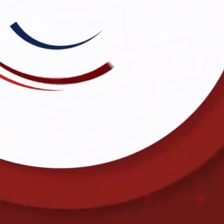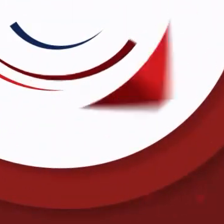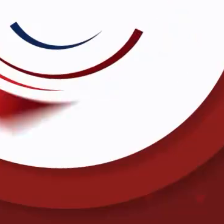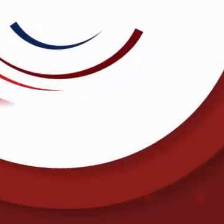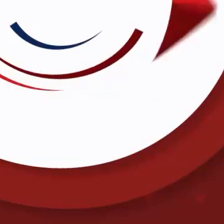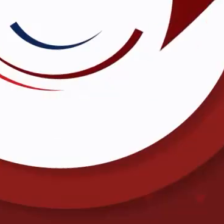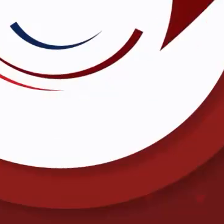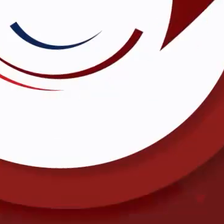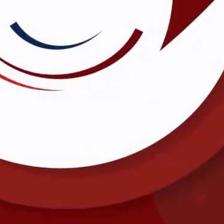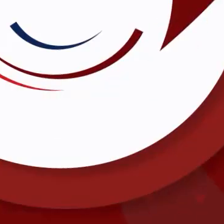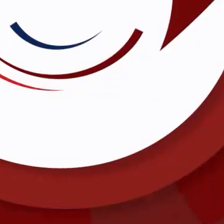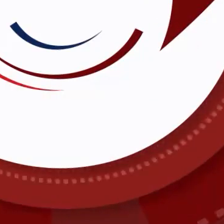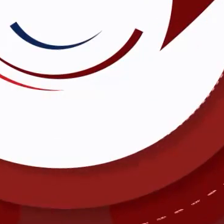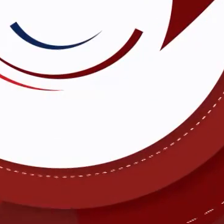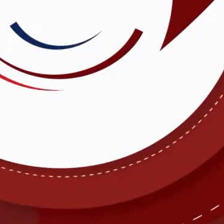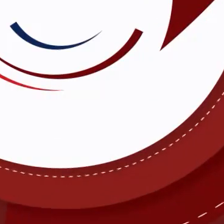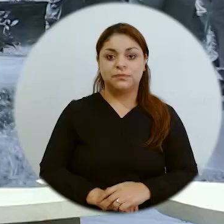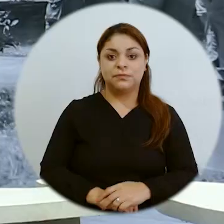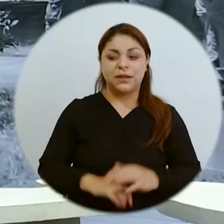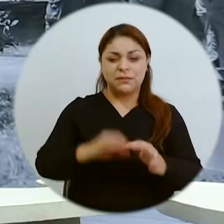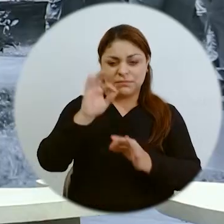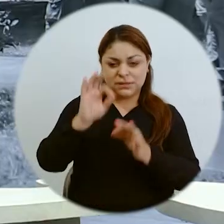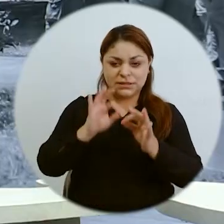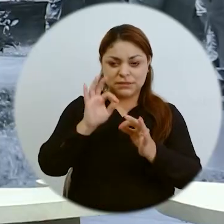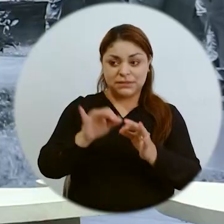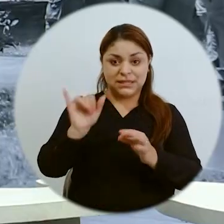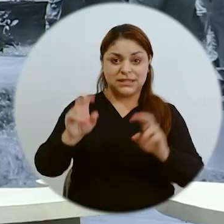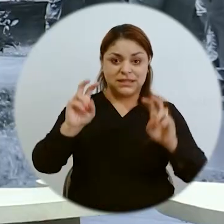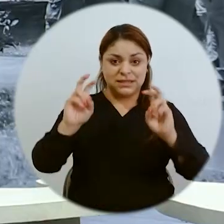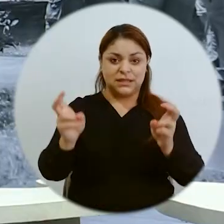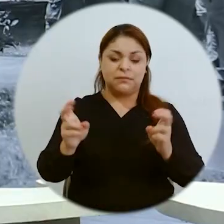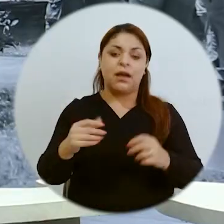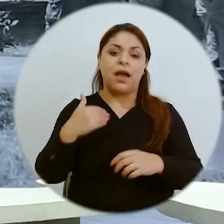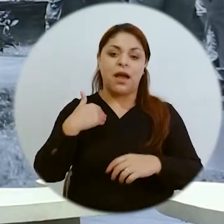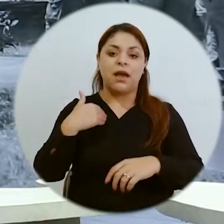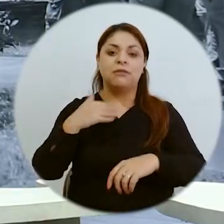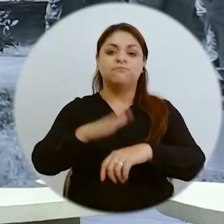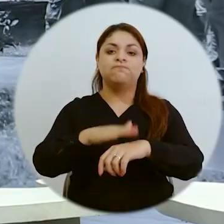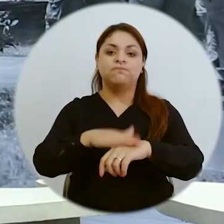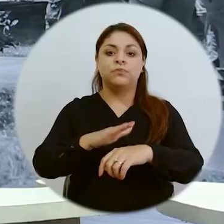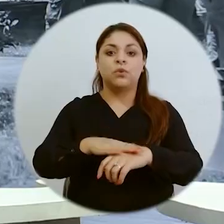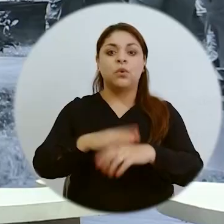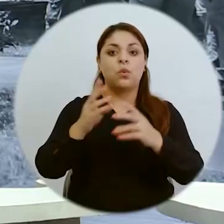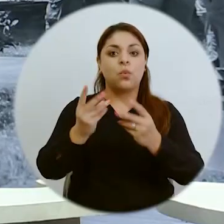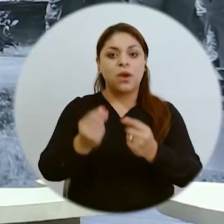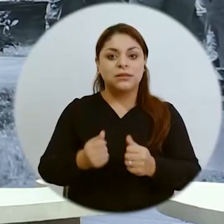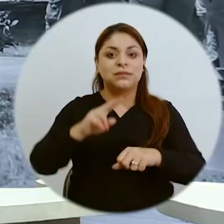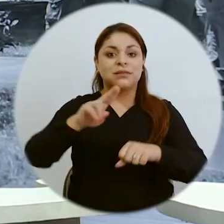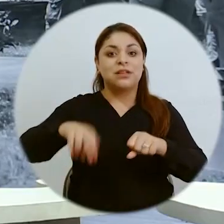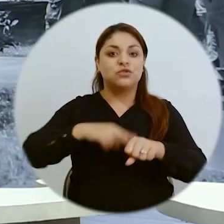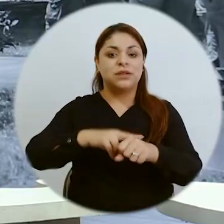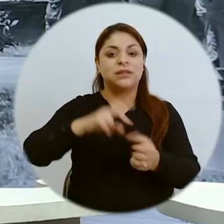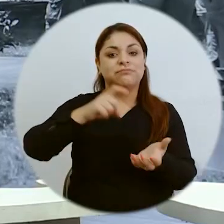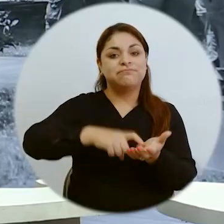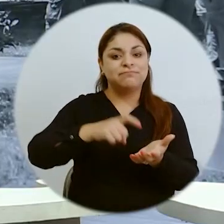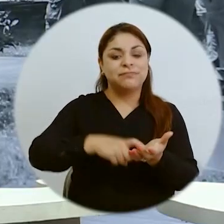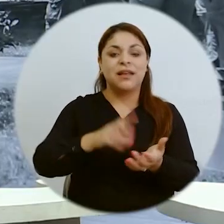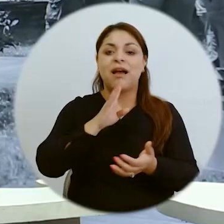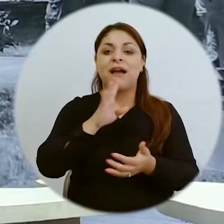una emergencia, probablemente nos va a salvar de vivir la penuria que viven más de 200,000 costarricenses, cerca